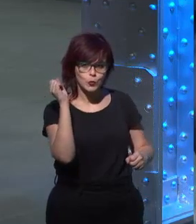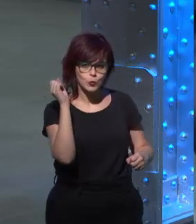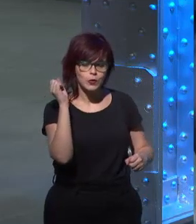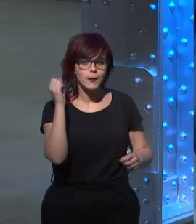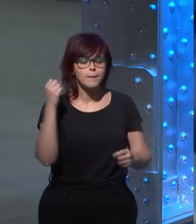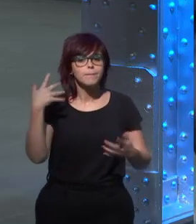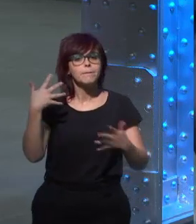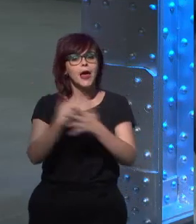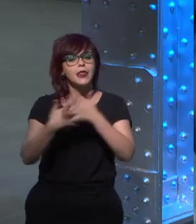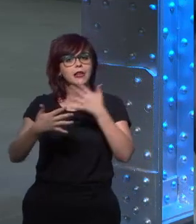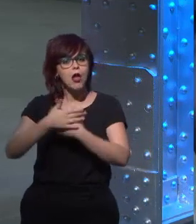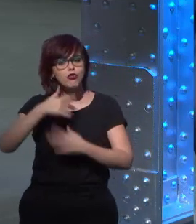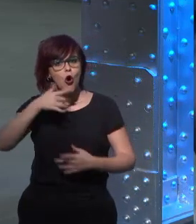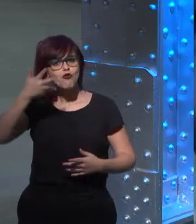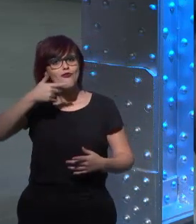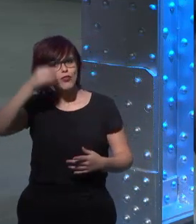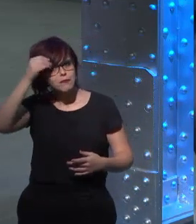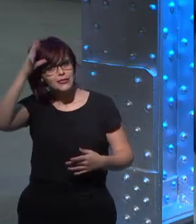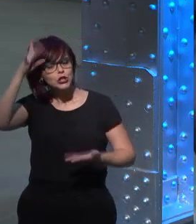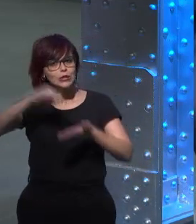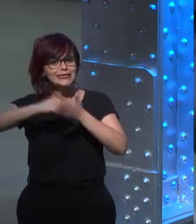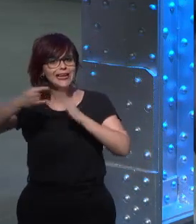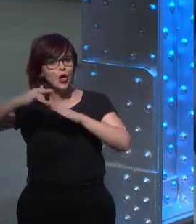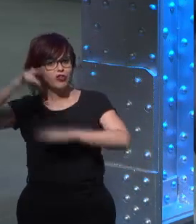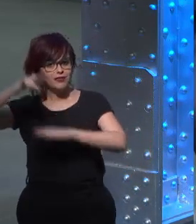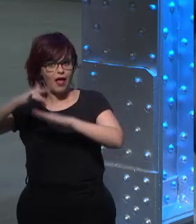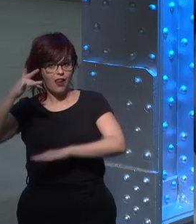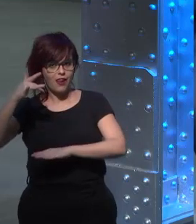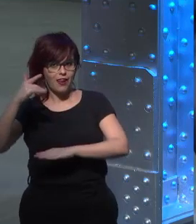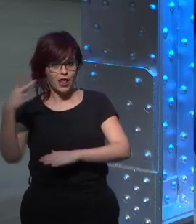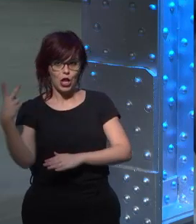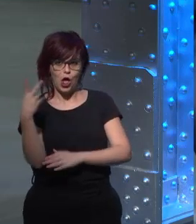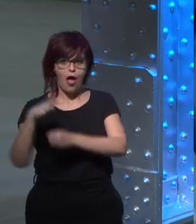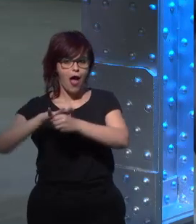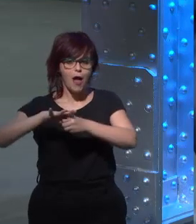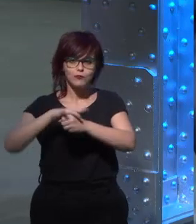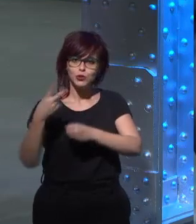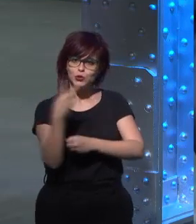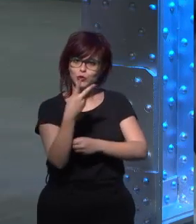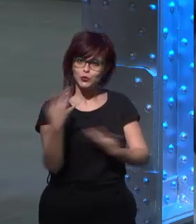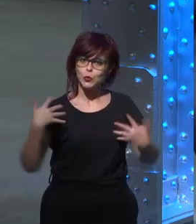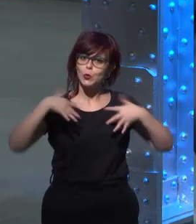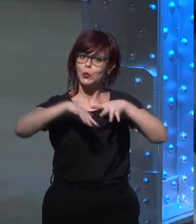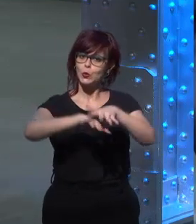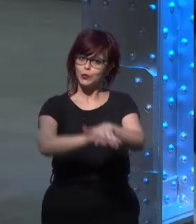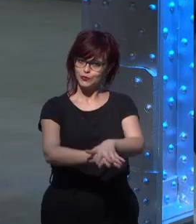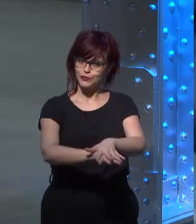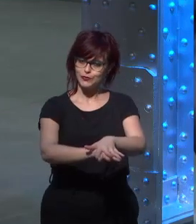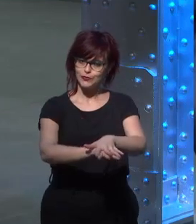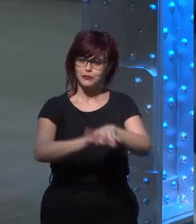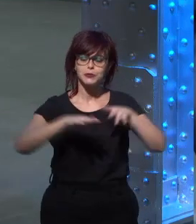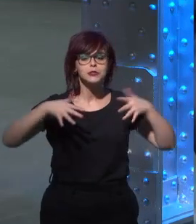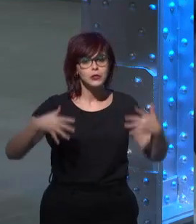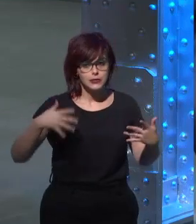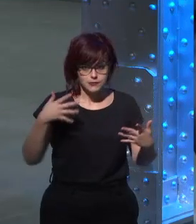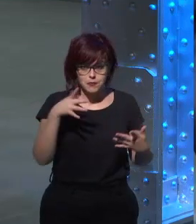con los conocimientos técnicos y digitales. Y esto sí que va muy vinculado al entorno digital y a la transformación digital.